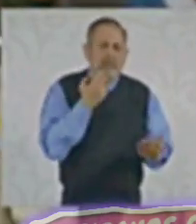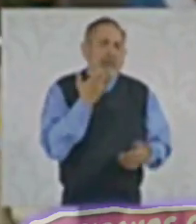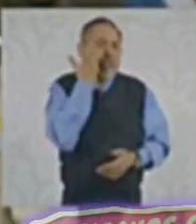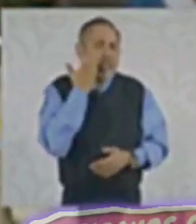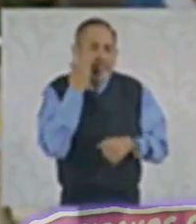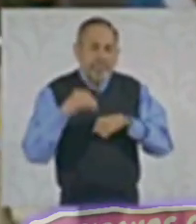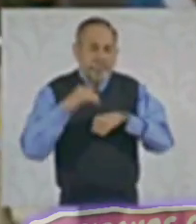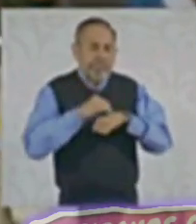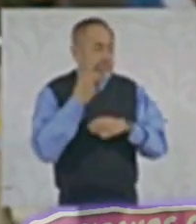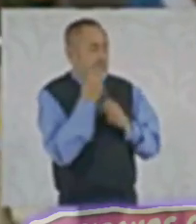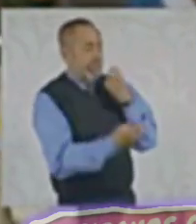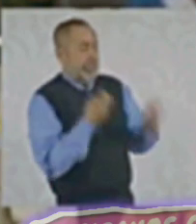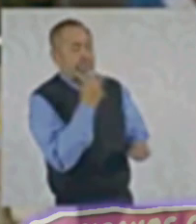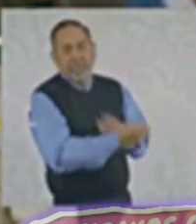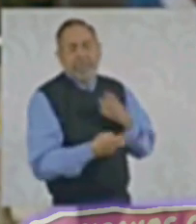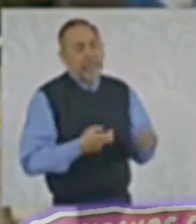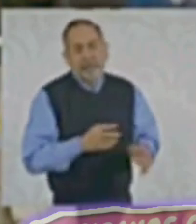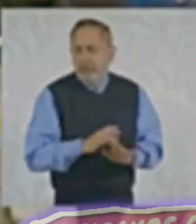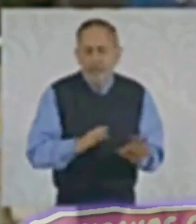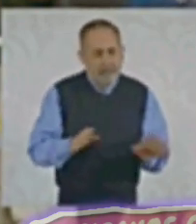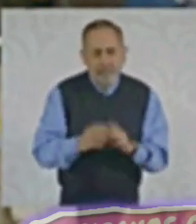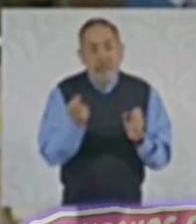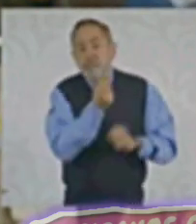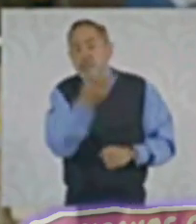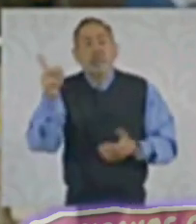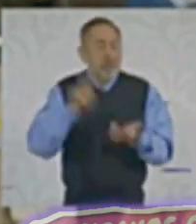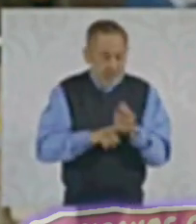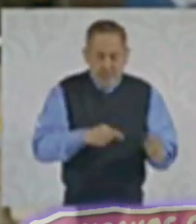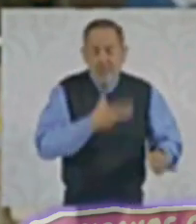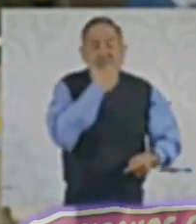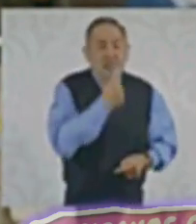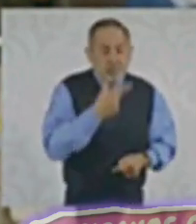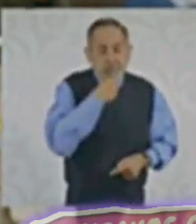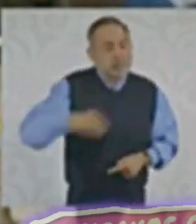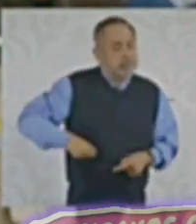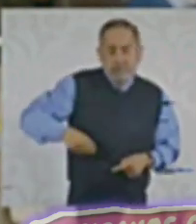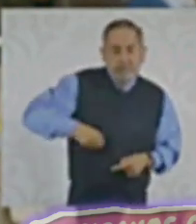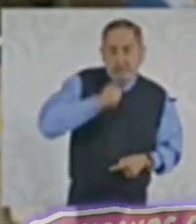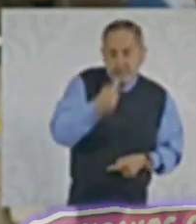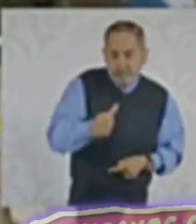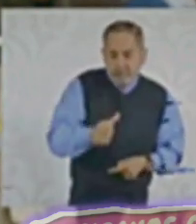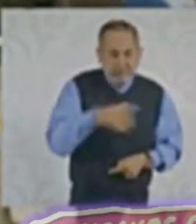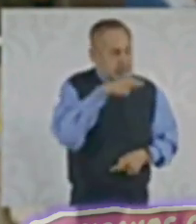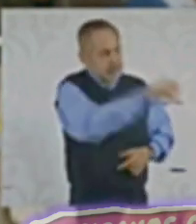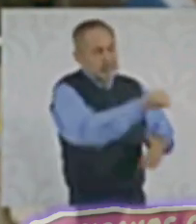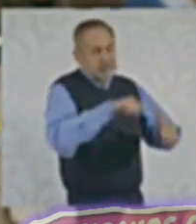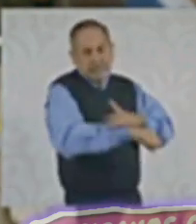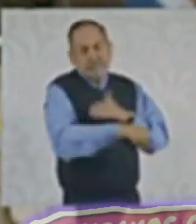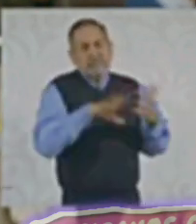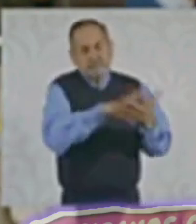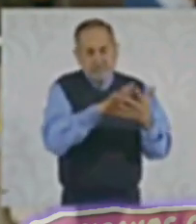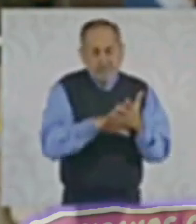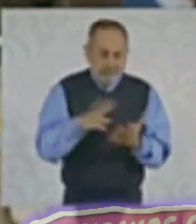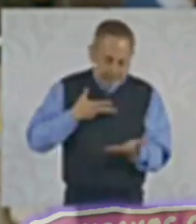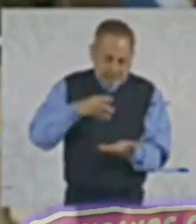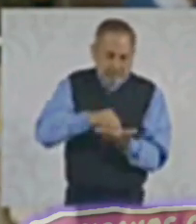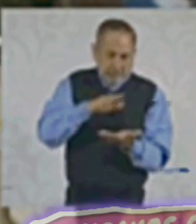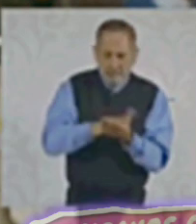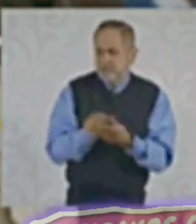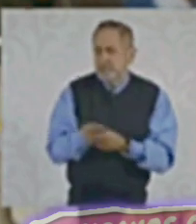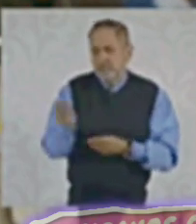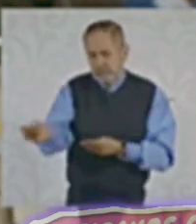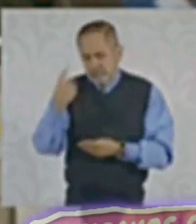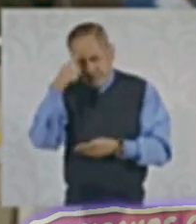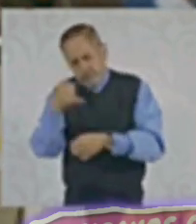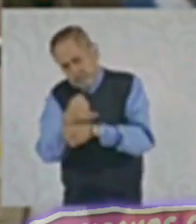caso para que se dé cuenta cuánta gente inocente está en las cárceles, o al menos este tema en